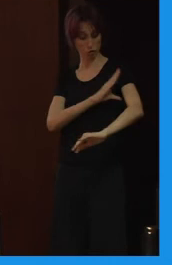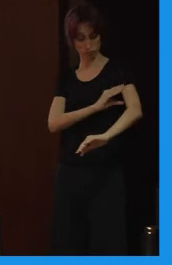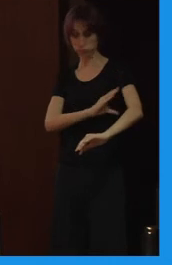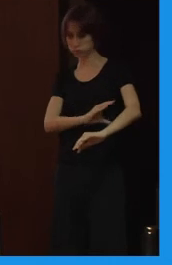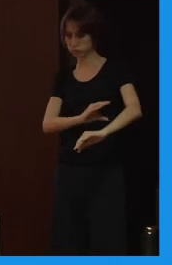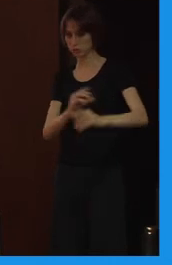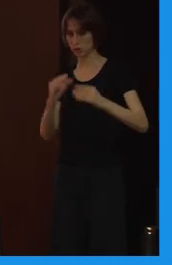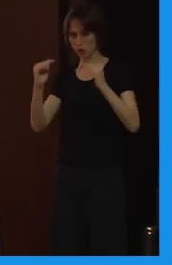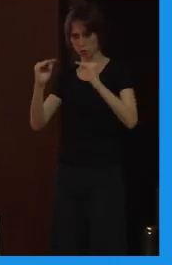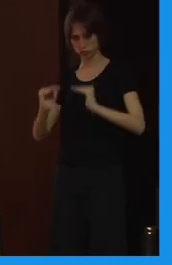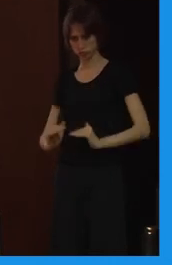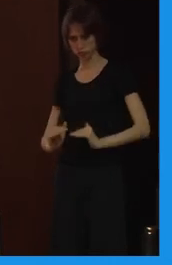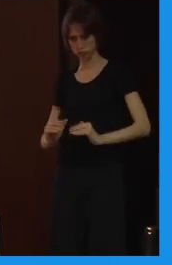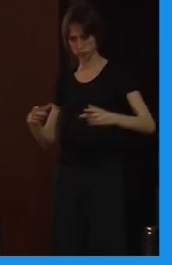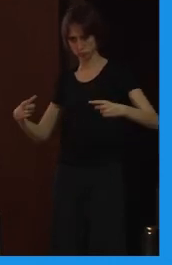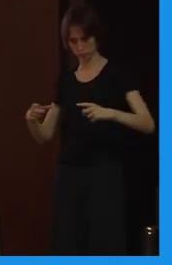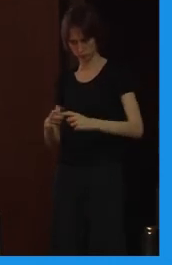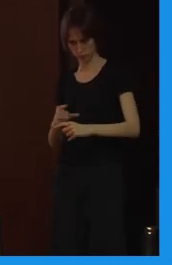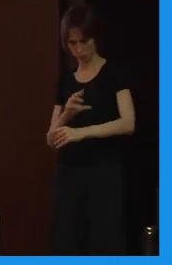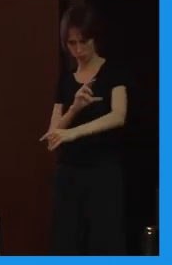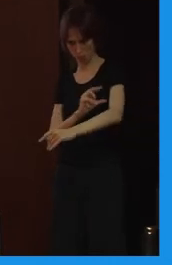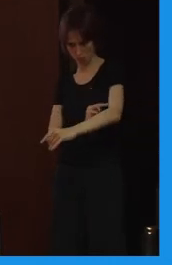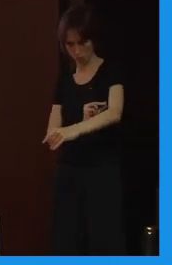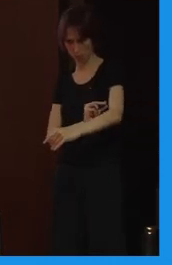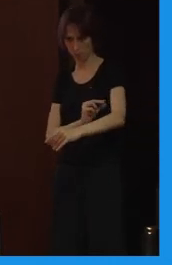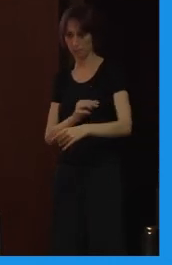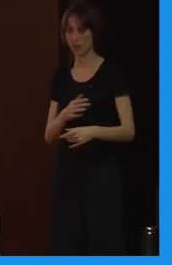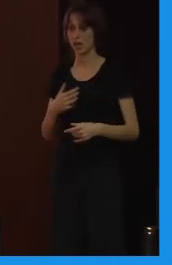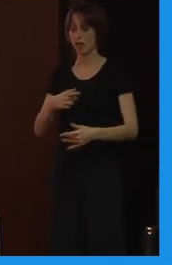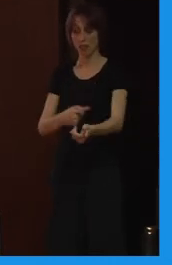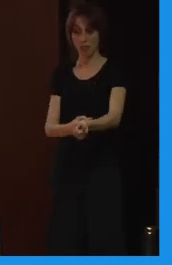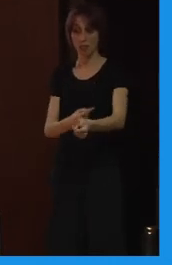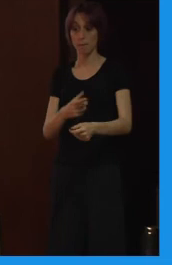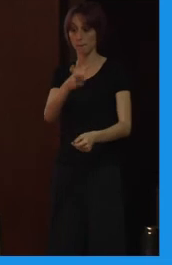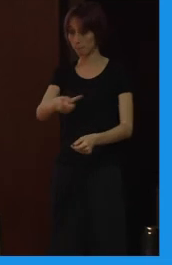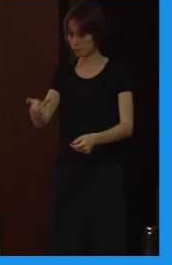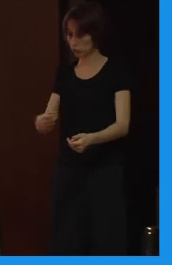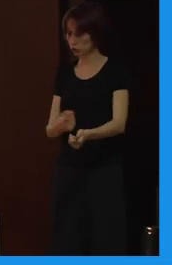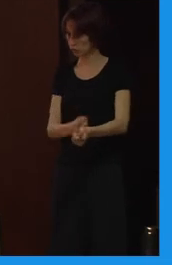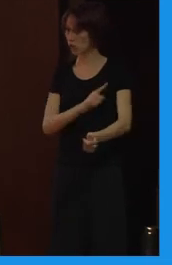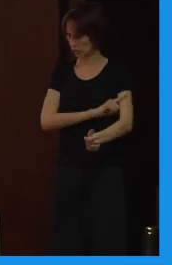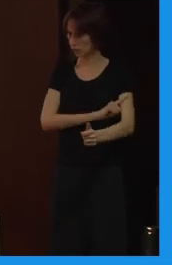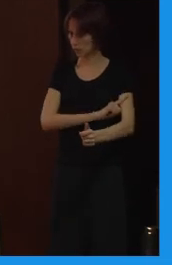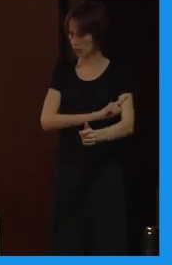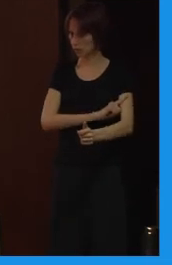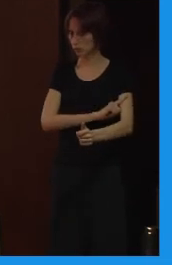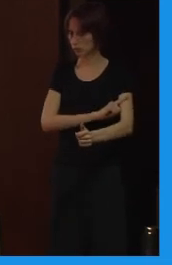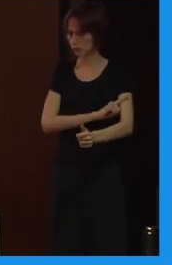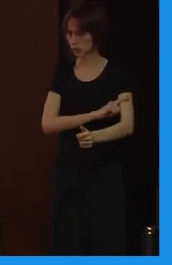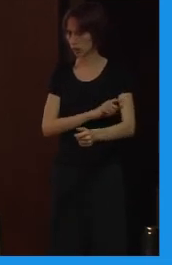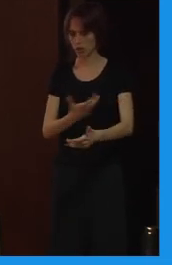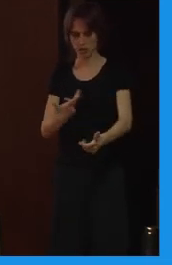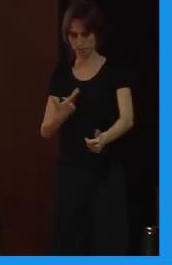muchos deportistas se dopan con hormona de crecimiento. Todo lo que ha habido del ciclismo, todo lo que ha habido